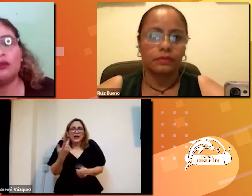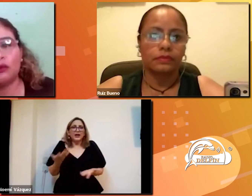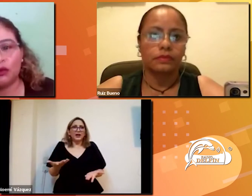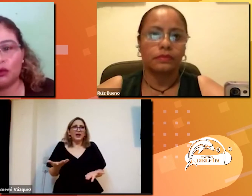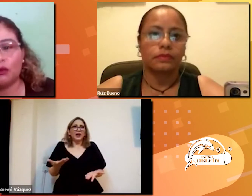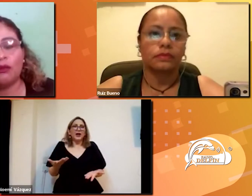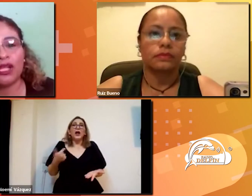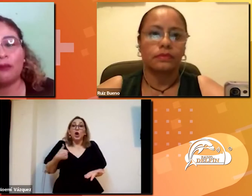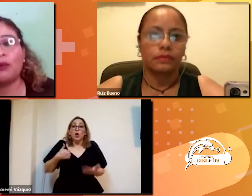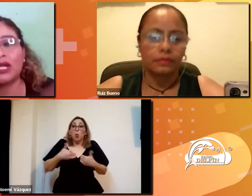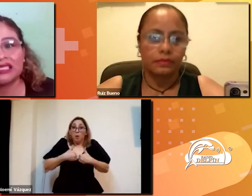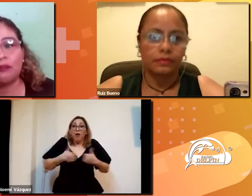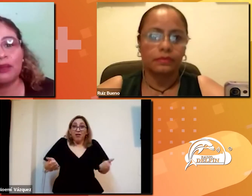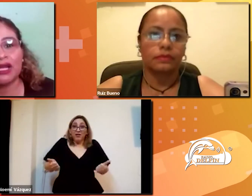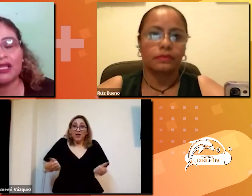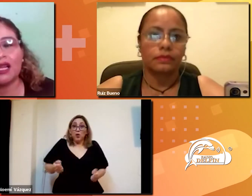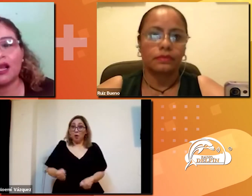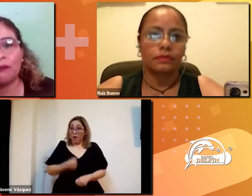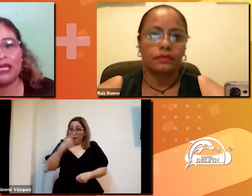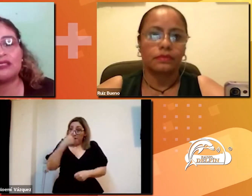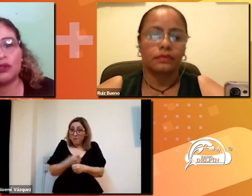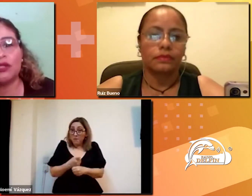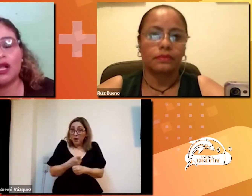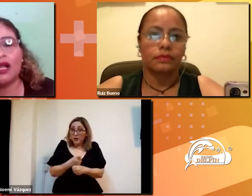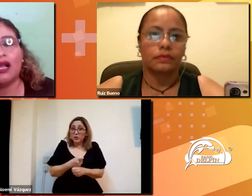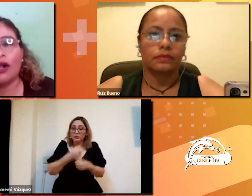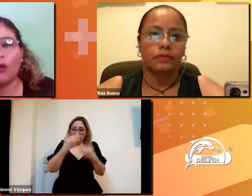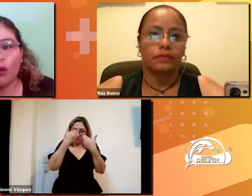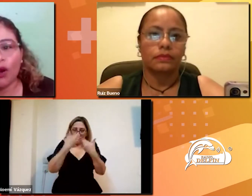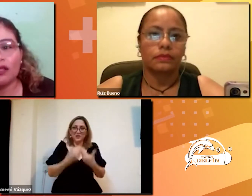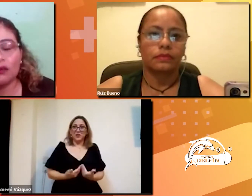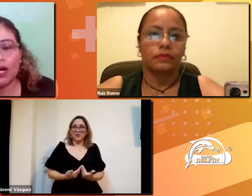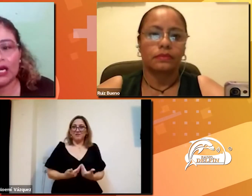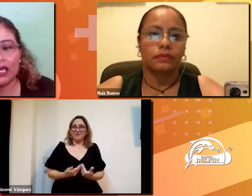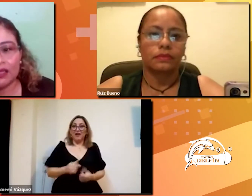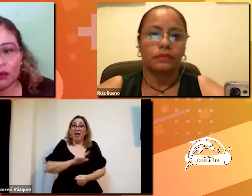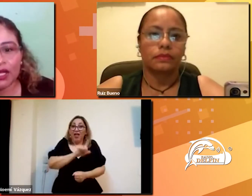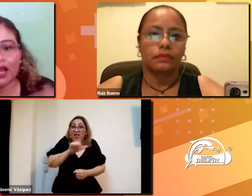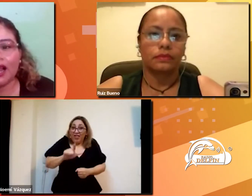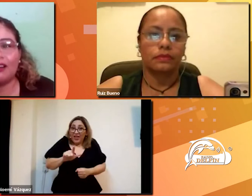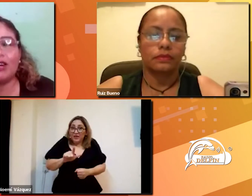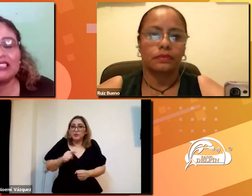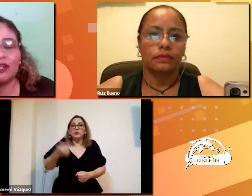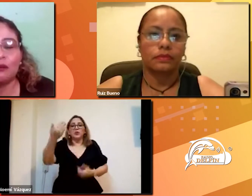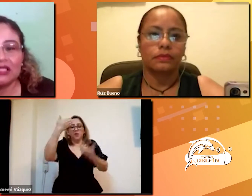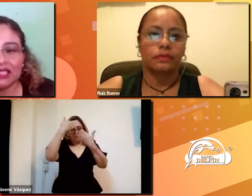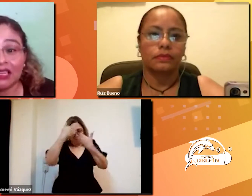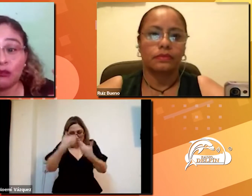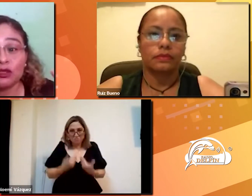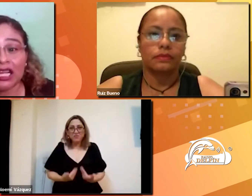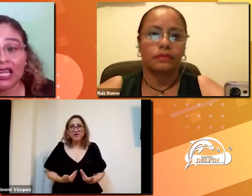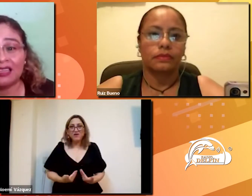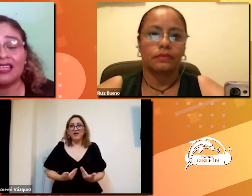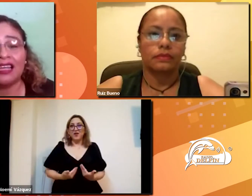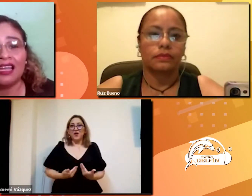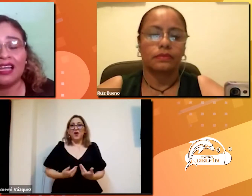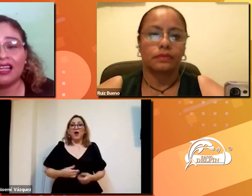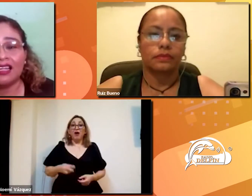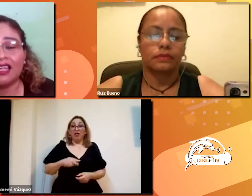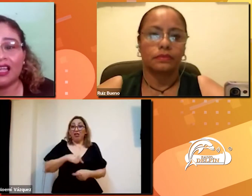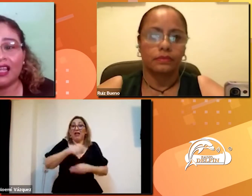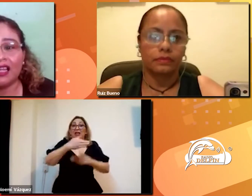de último yo. ¿Por qué? Porque se pierde la persona cuando alrededor, ahora sí como dice, hay mucha